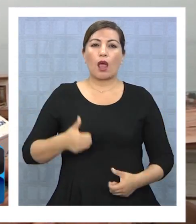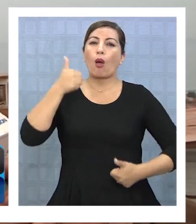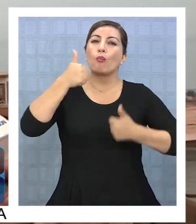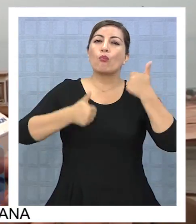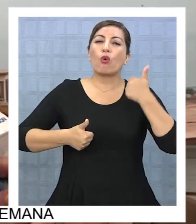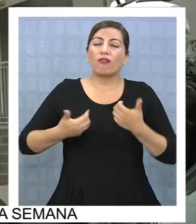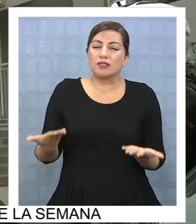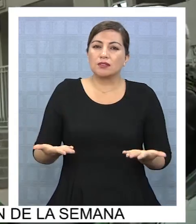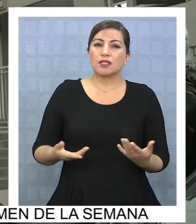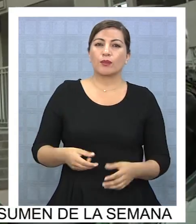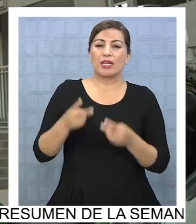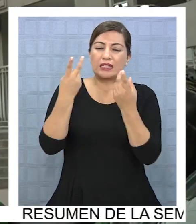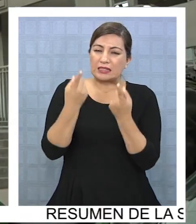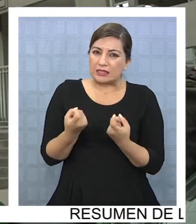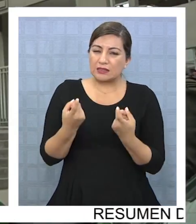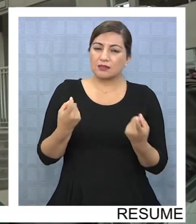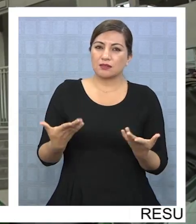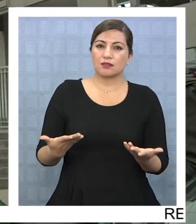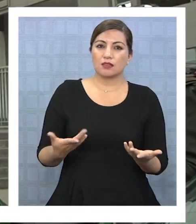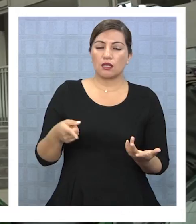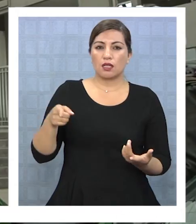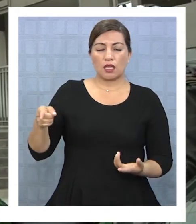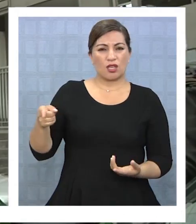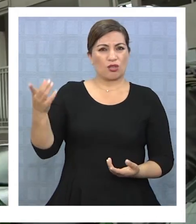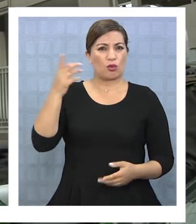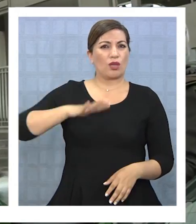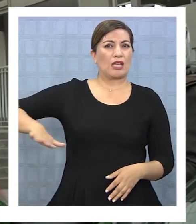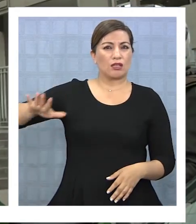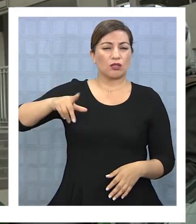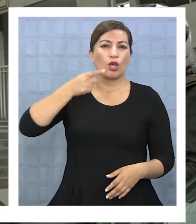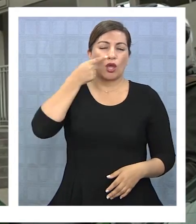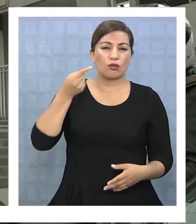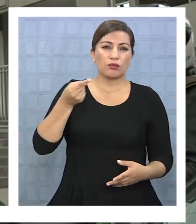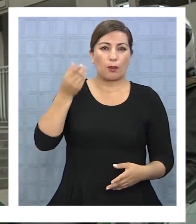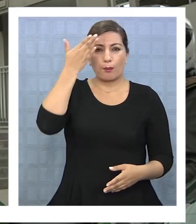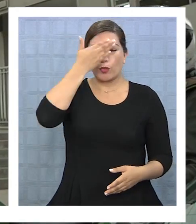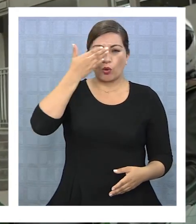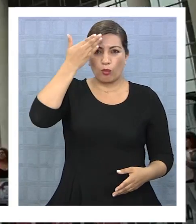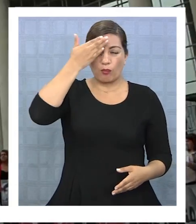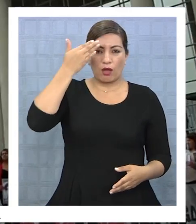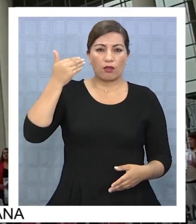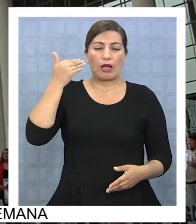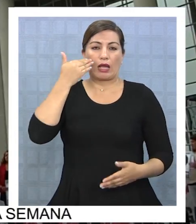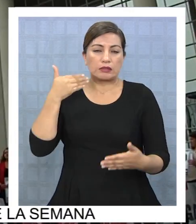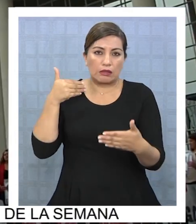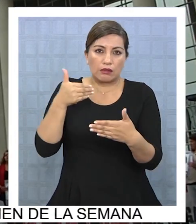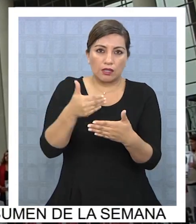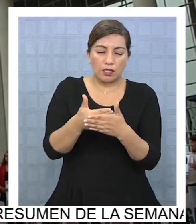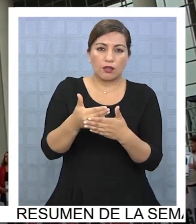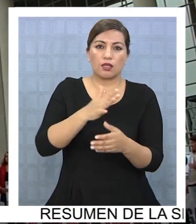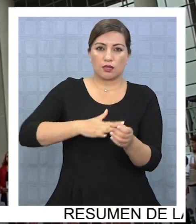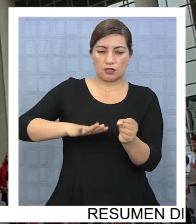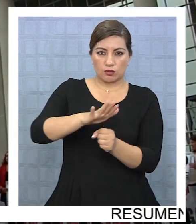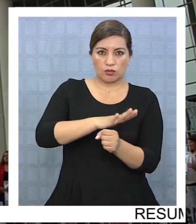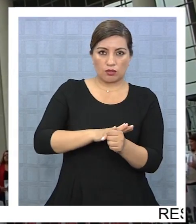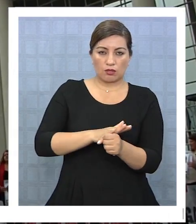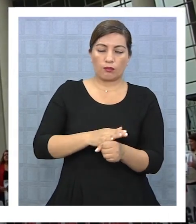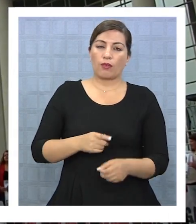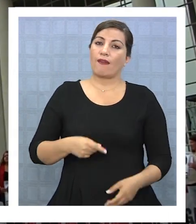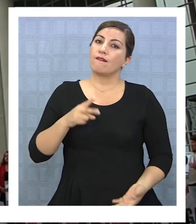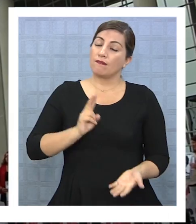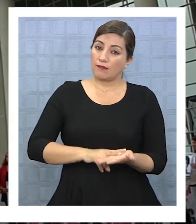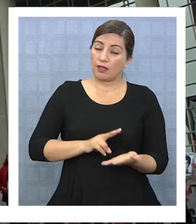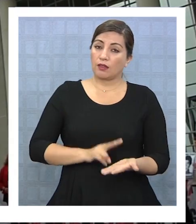las pruebas necesarias y todos los antecedentes para poder tener resultados. Ellos están muy preocupados y están muy encima del caso. Pero es evidente que